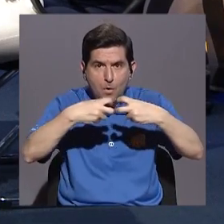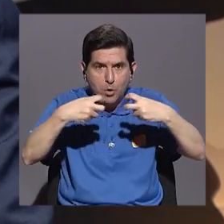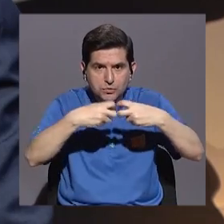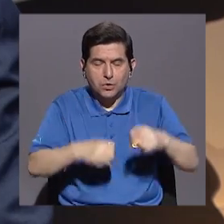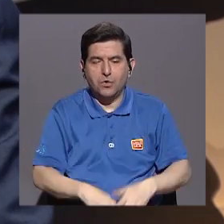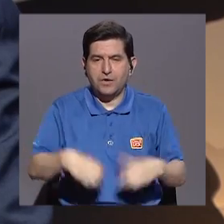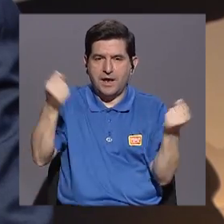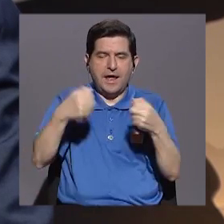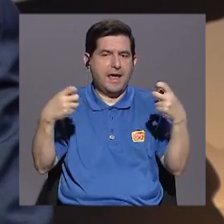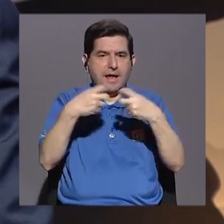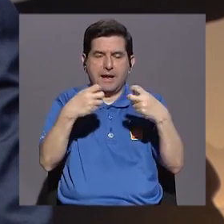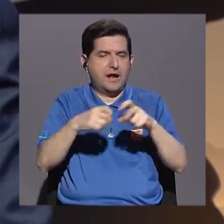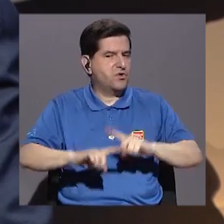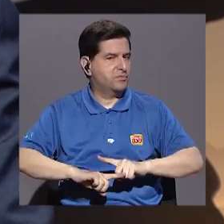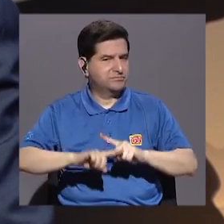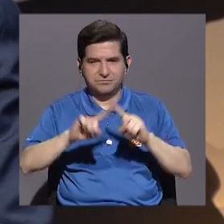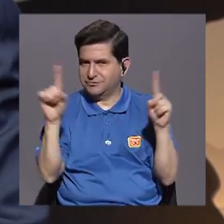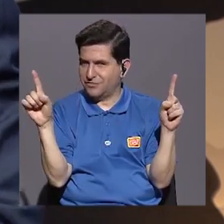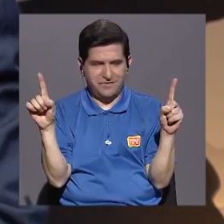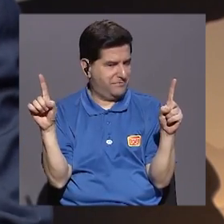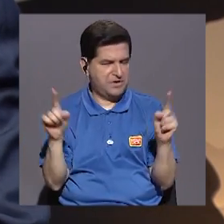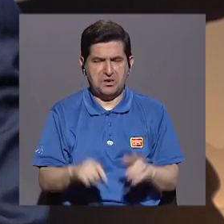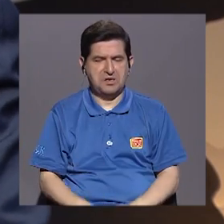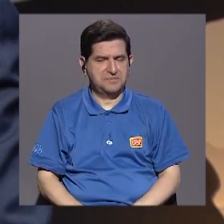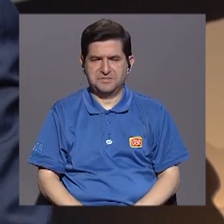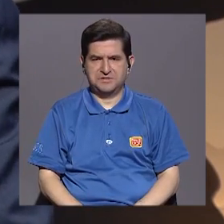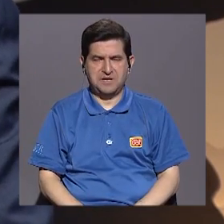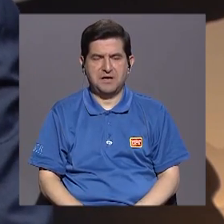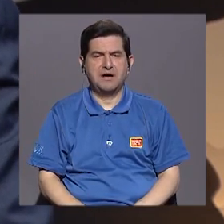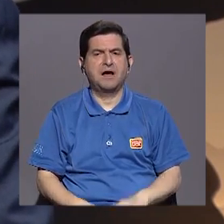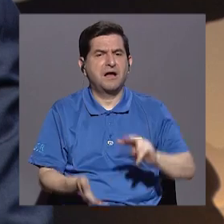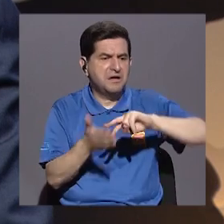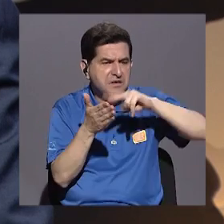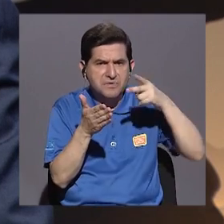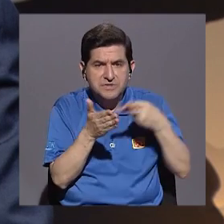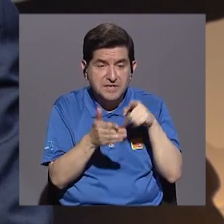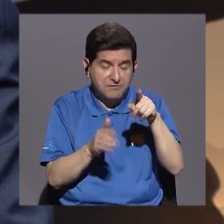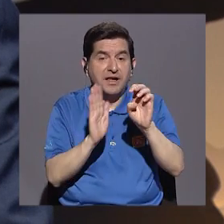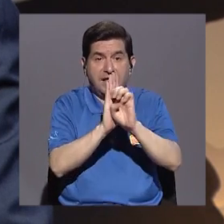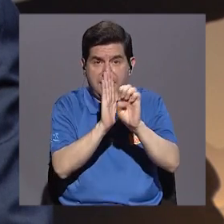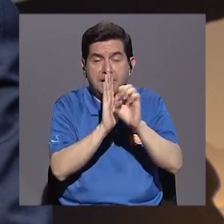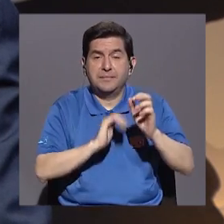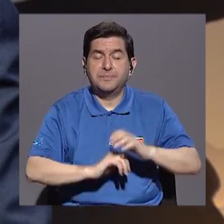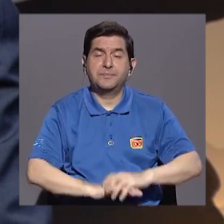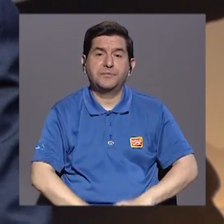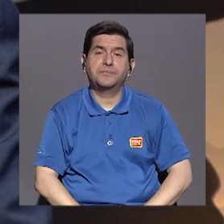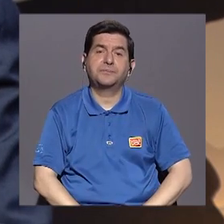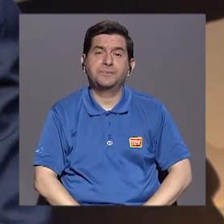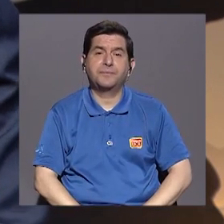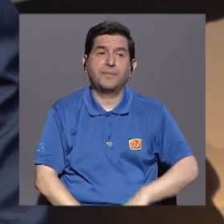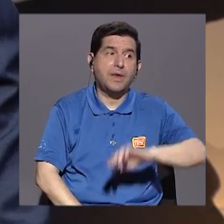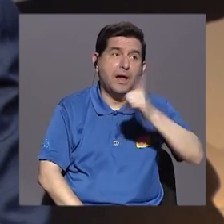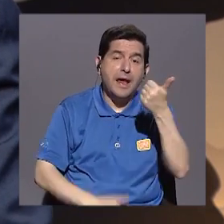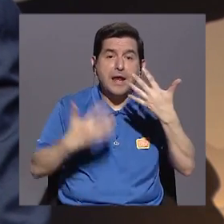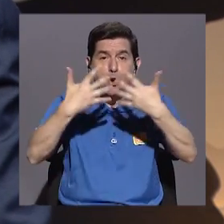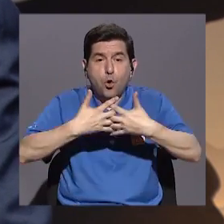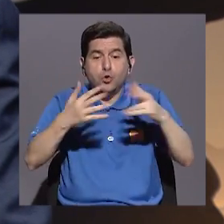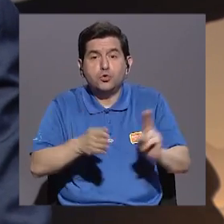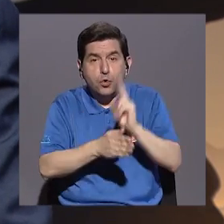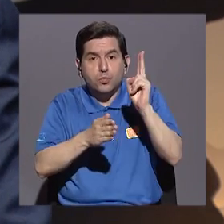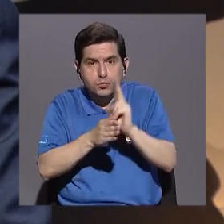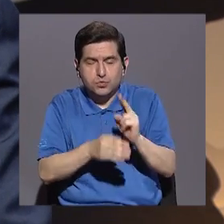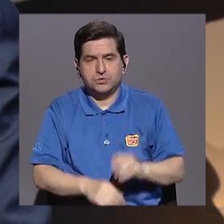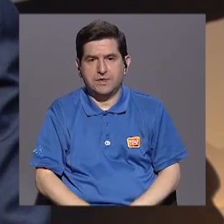eléctrico no difiere en gran parte con respecto a ese ejemplo el otro motor que se han utilizado